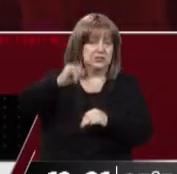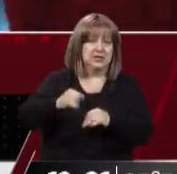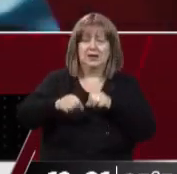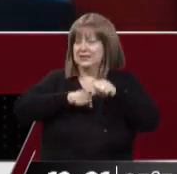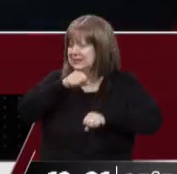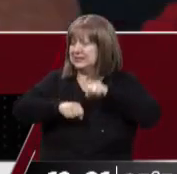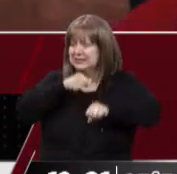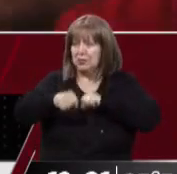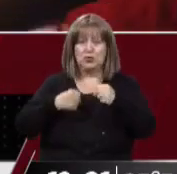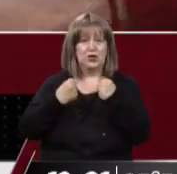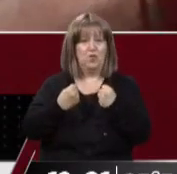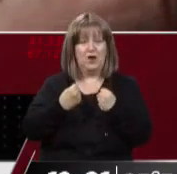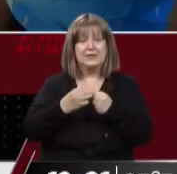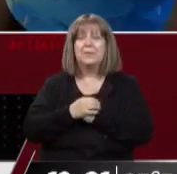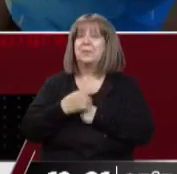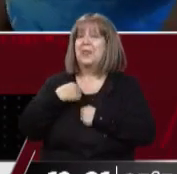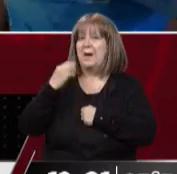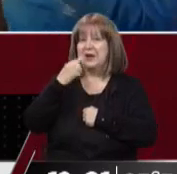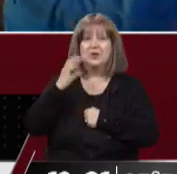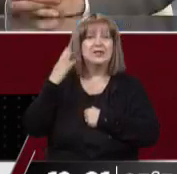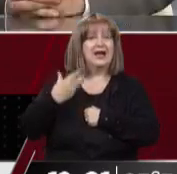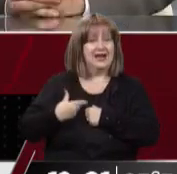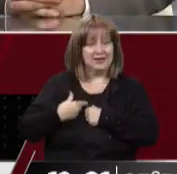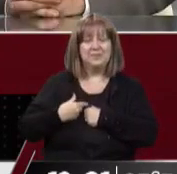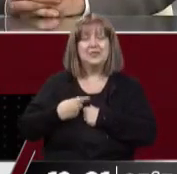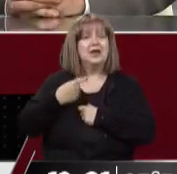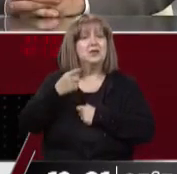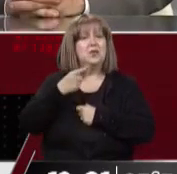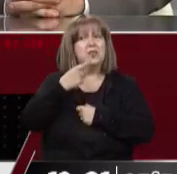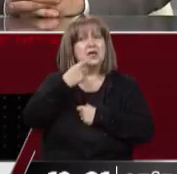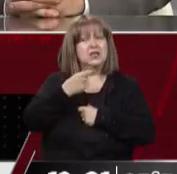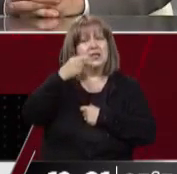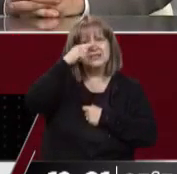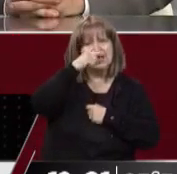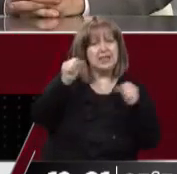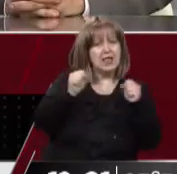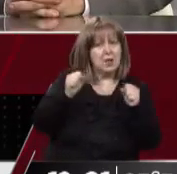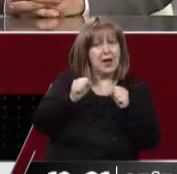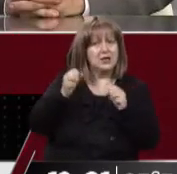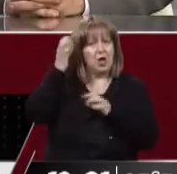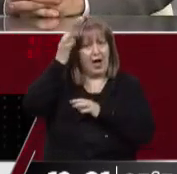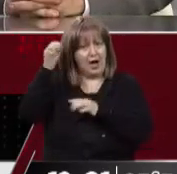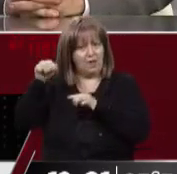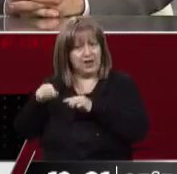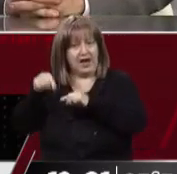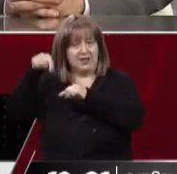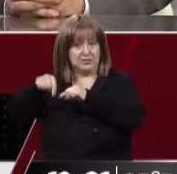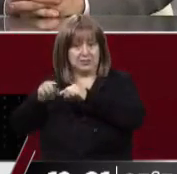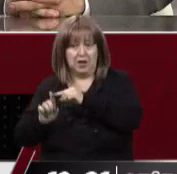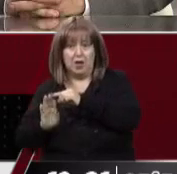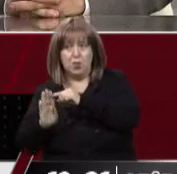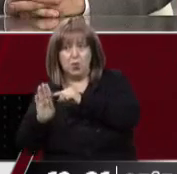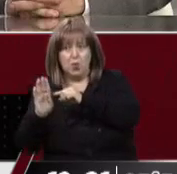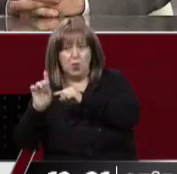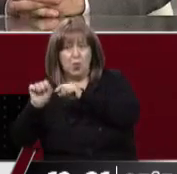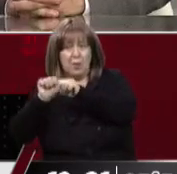llegar, sí, dice. Sí. Lucas, a sí, ver, ya. Mucha gente se pregunta, vos estás hablando, ¿no? El 7 de mayo allí desde Sudáfrica salen de esta aventura,